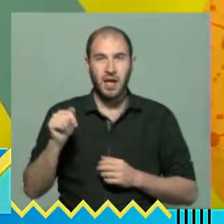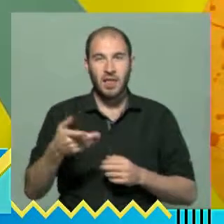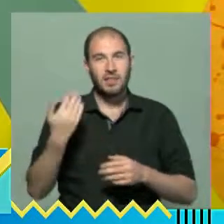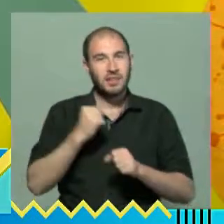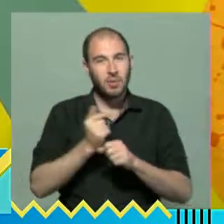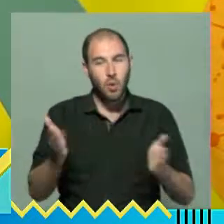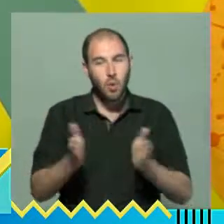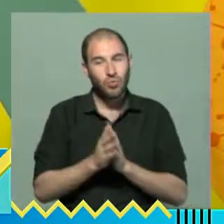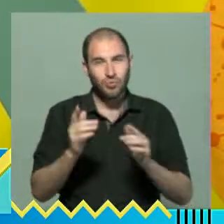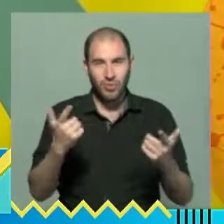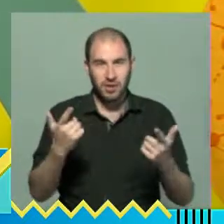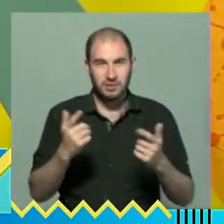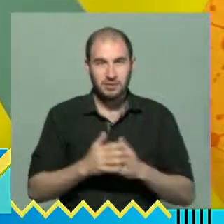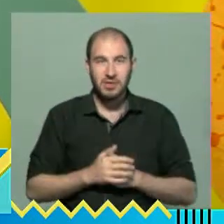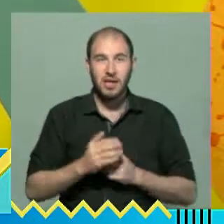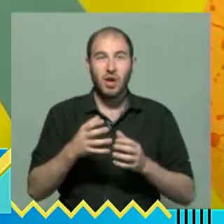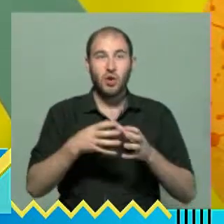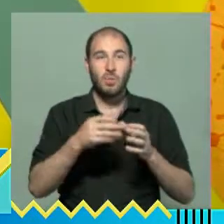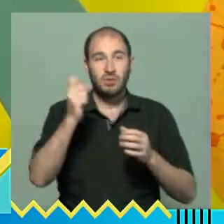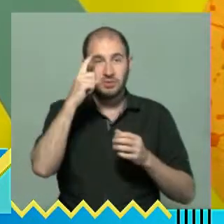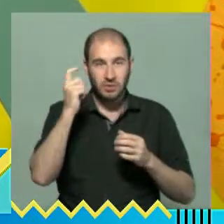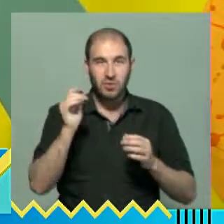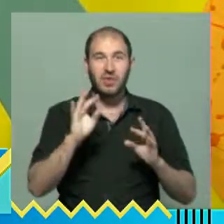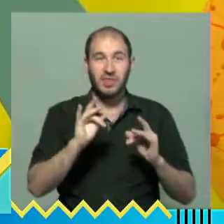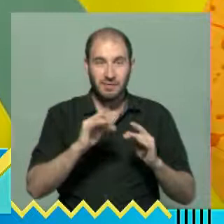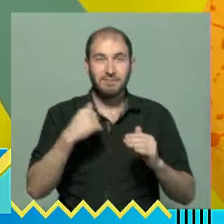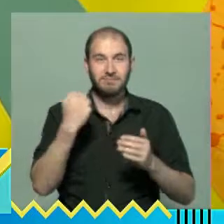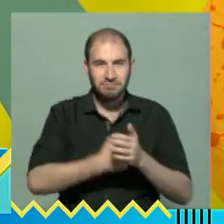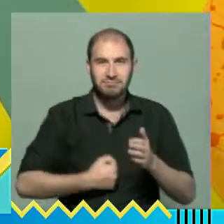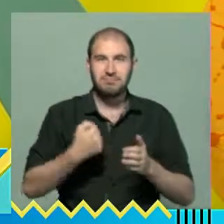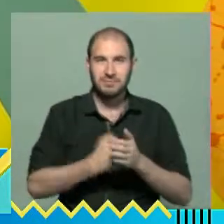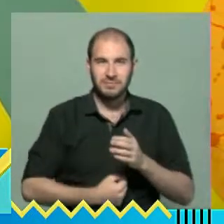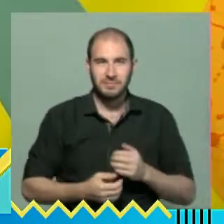juntas. Tanto que hasta los psicólogos, que nos ha costado mucho